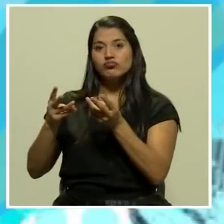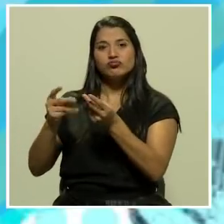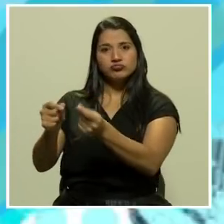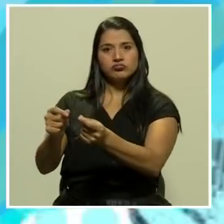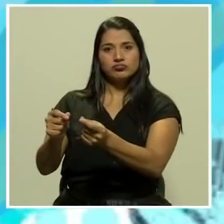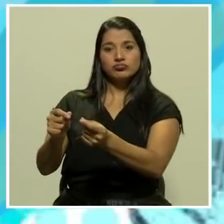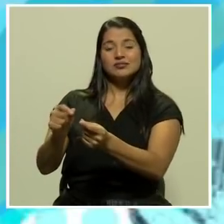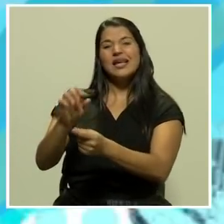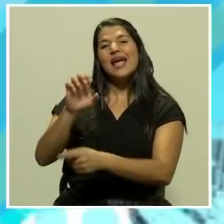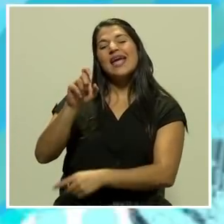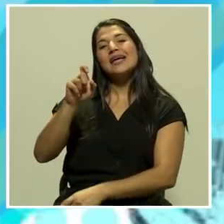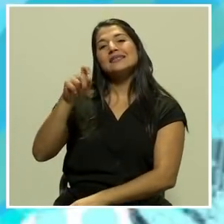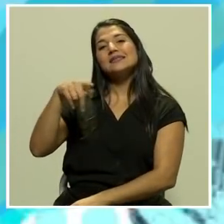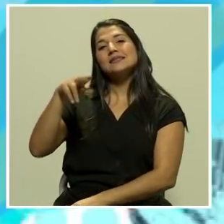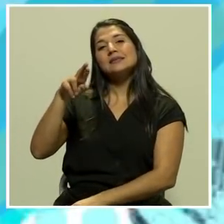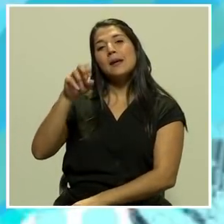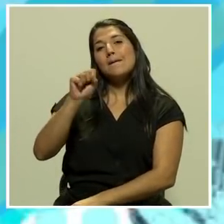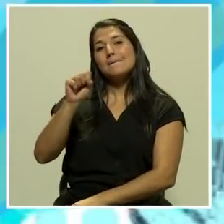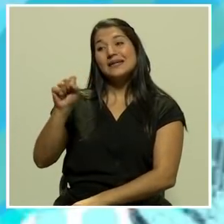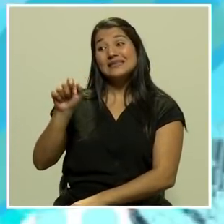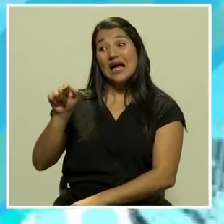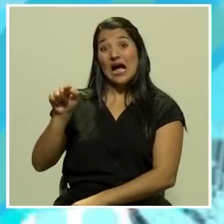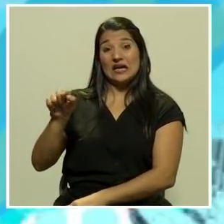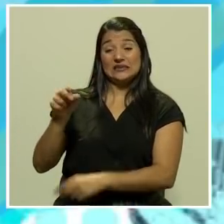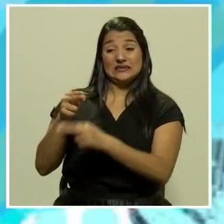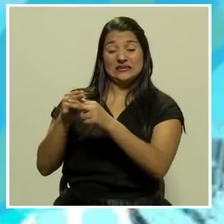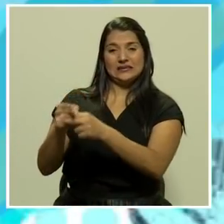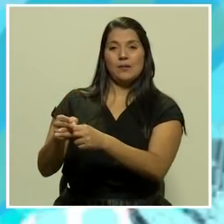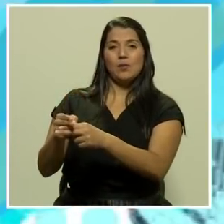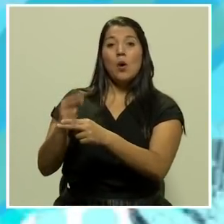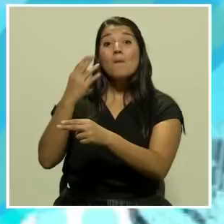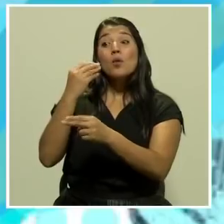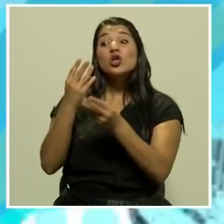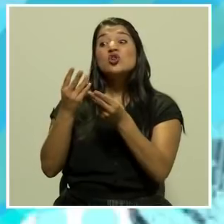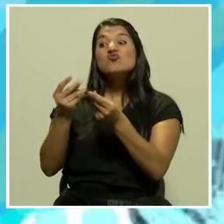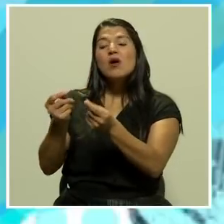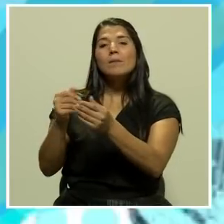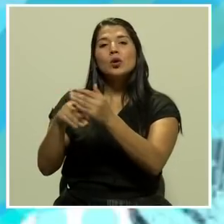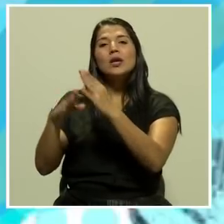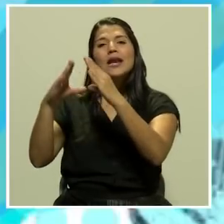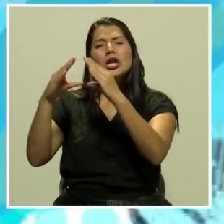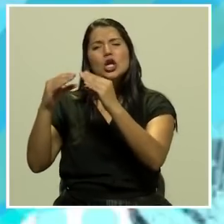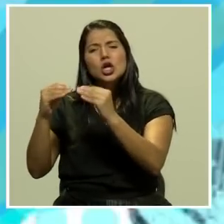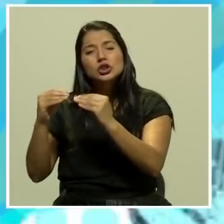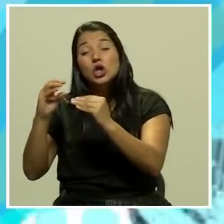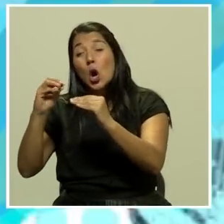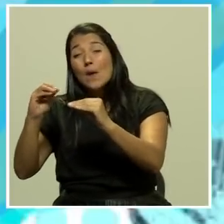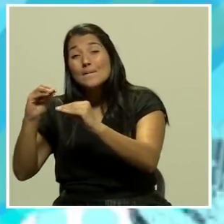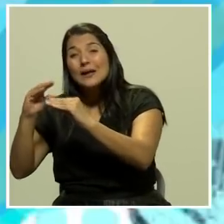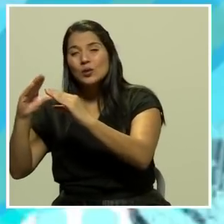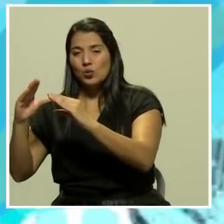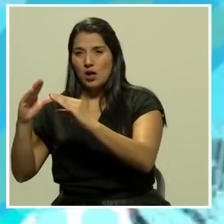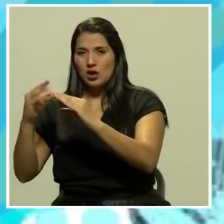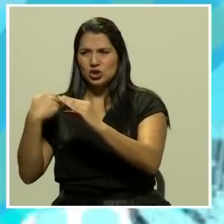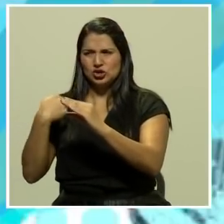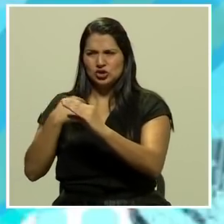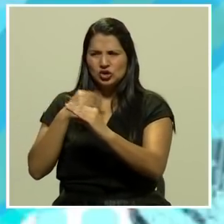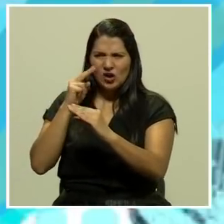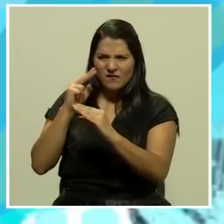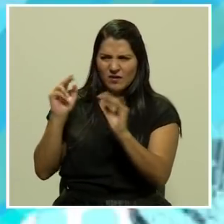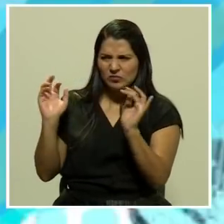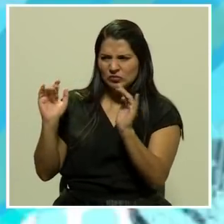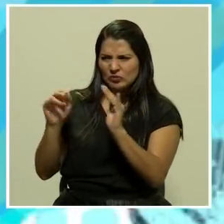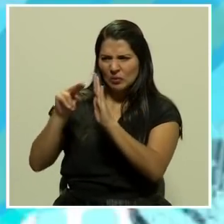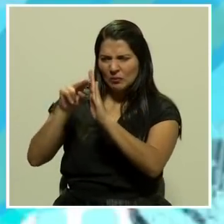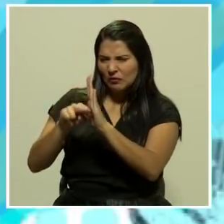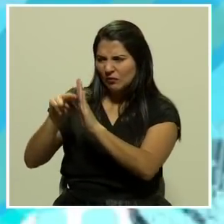comunidad nicaragüense, porque son rápidos por las noches o en las madrugadas, vemos de que el